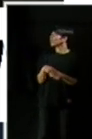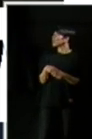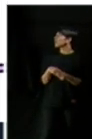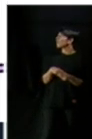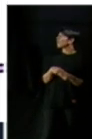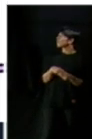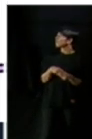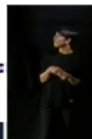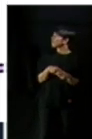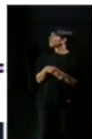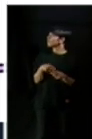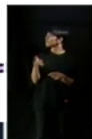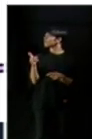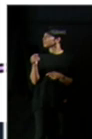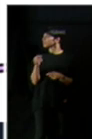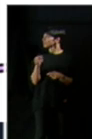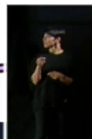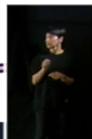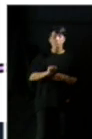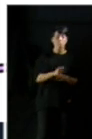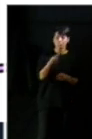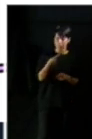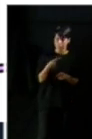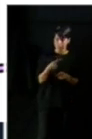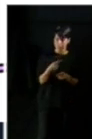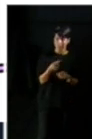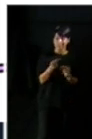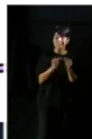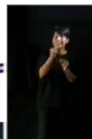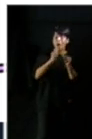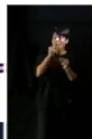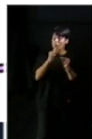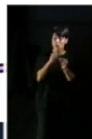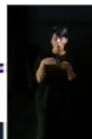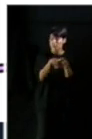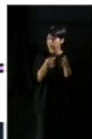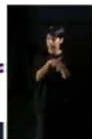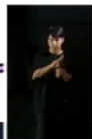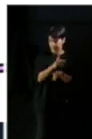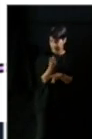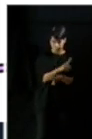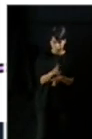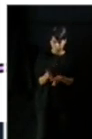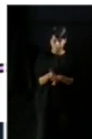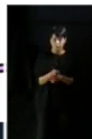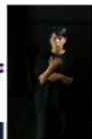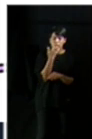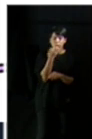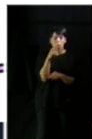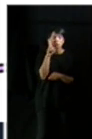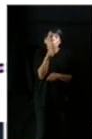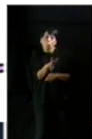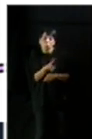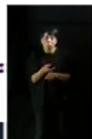rasgos primero no tienen tamaños iguales así a escala o he métrica